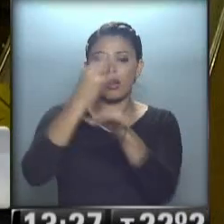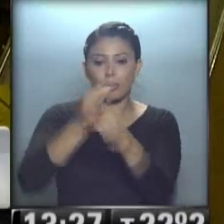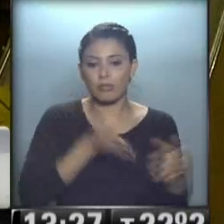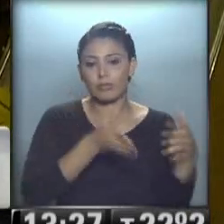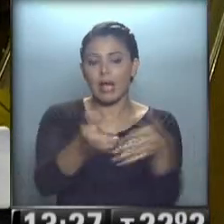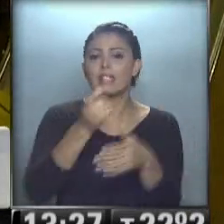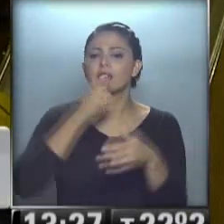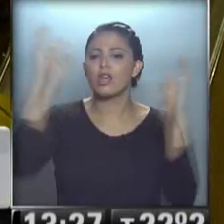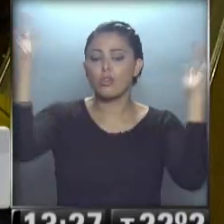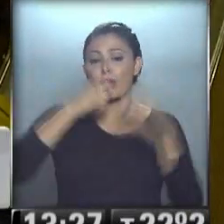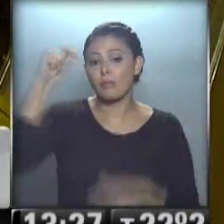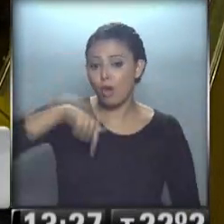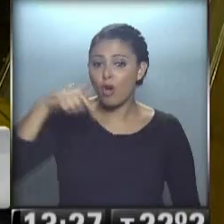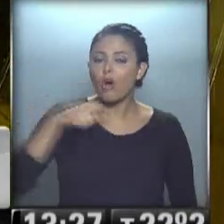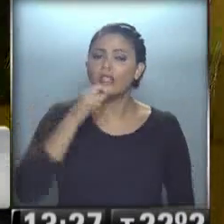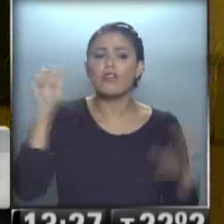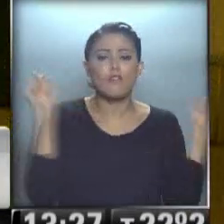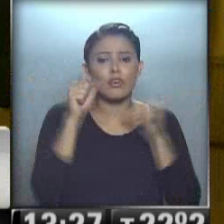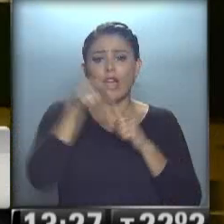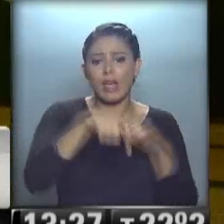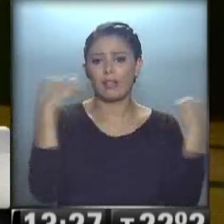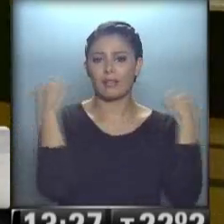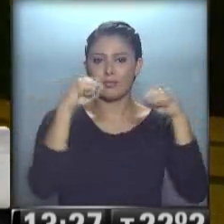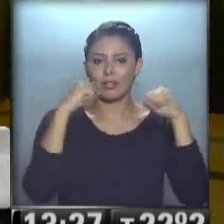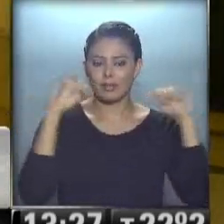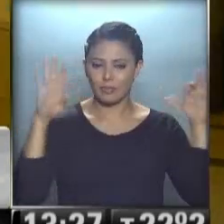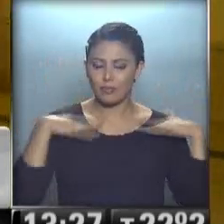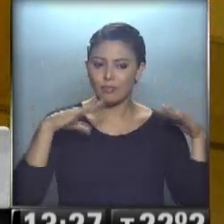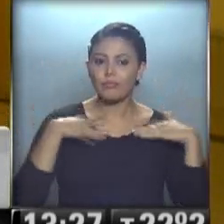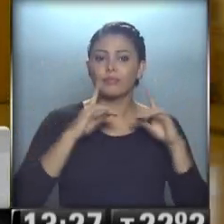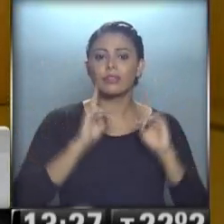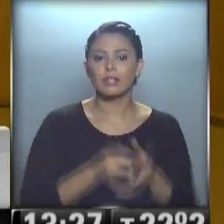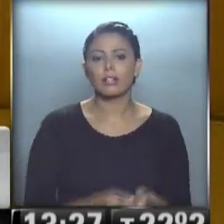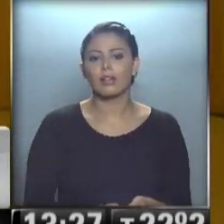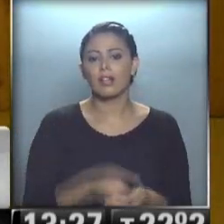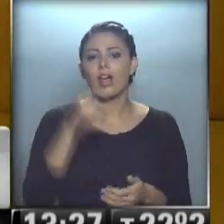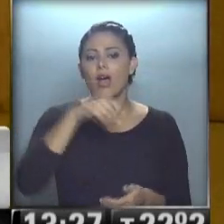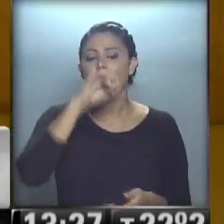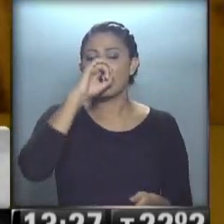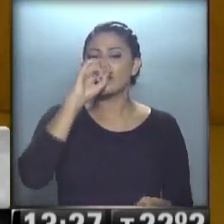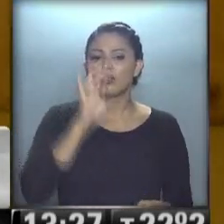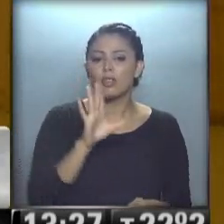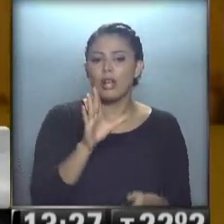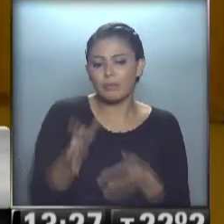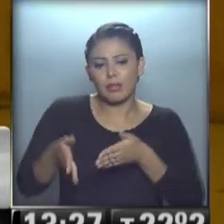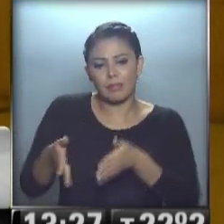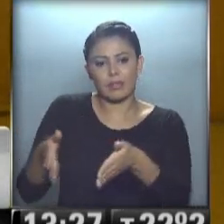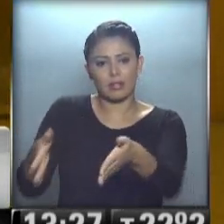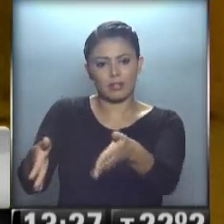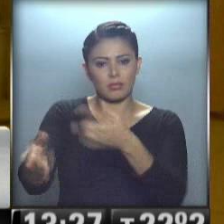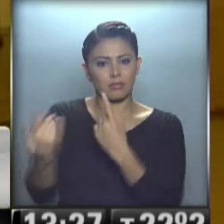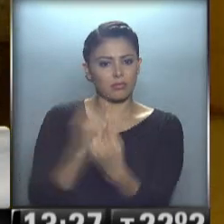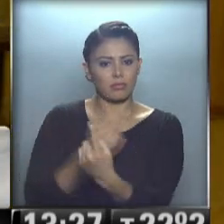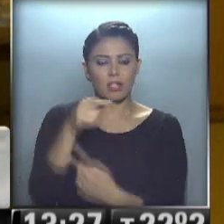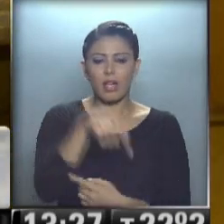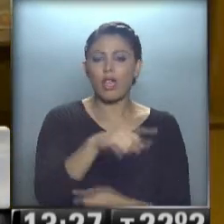cuando llovía como hoy o hacía frío, educación física, quedó un tránsito apenas peatonal para transcurrir y ahí van